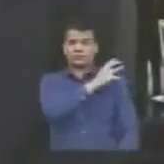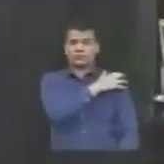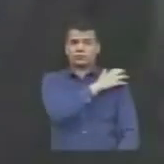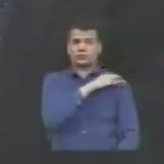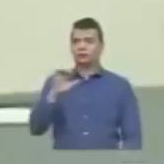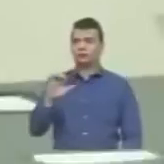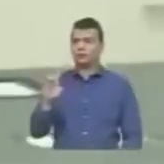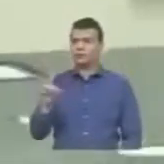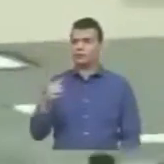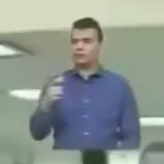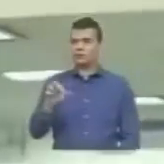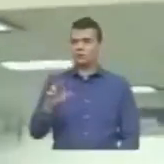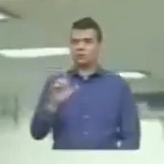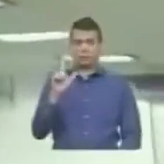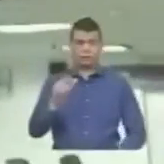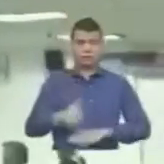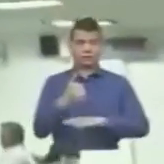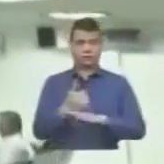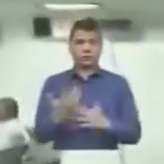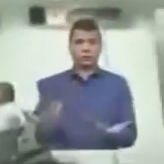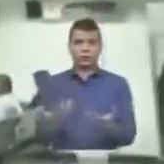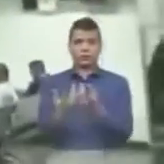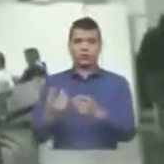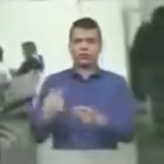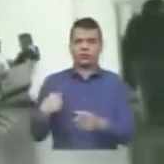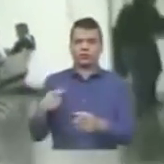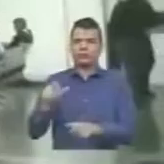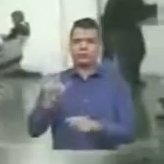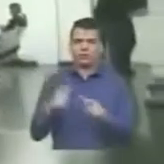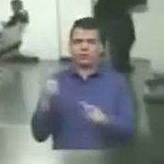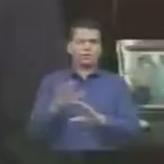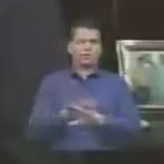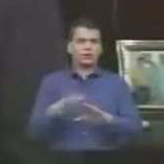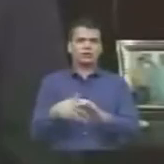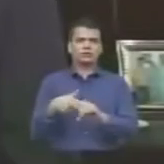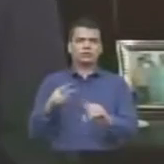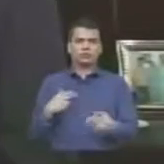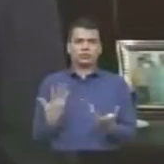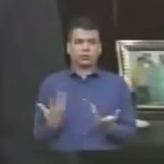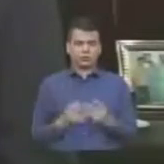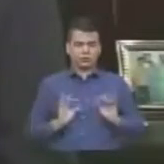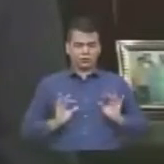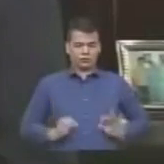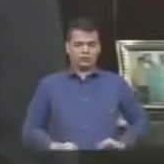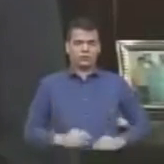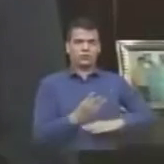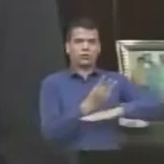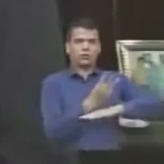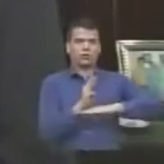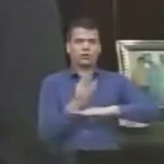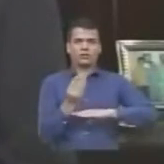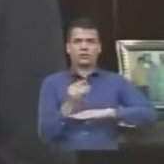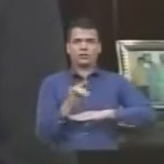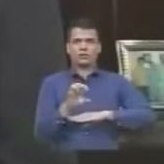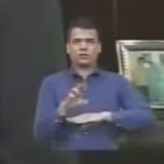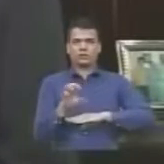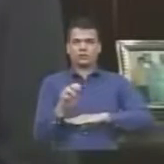Edgar Ceballos, director de la caja de retiros de las fuerzas militares CREMIL. En la página web de CREMIL,